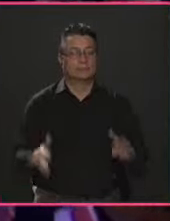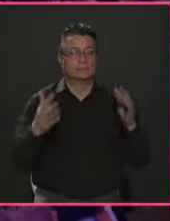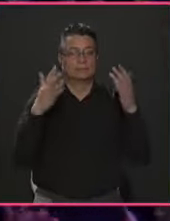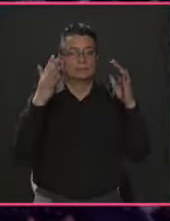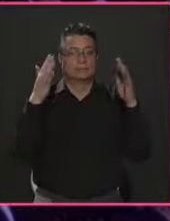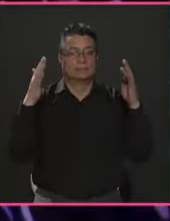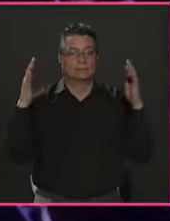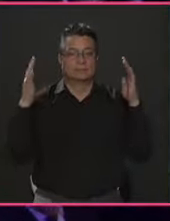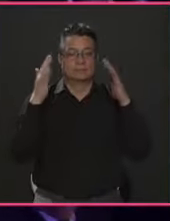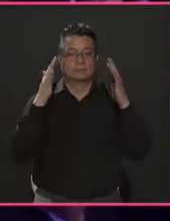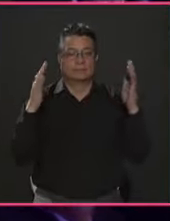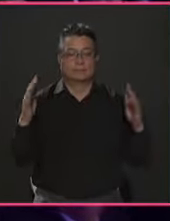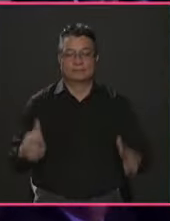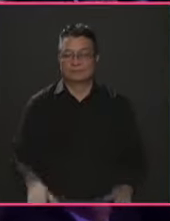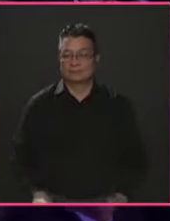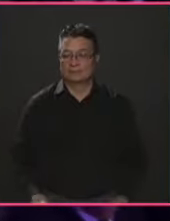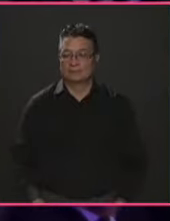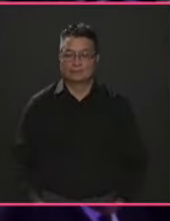gracias